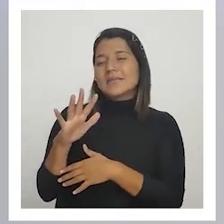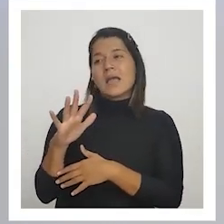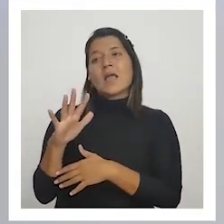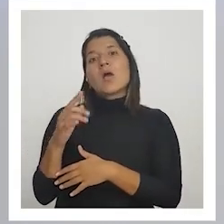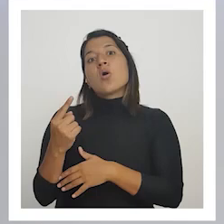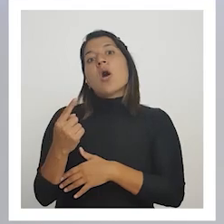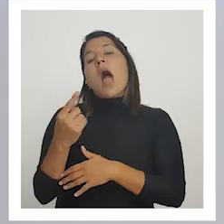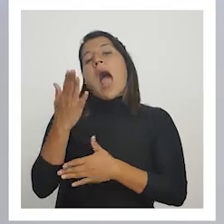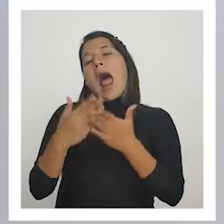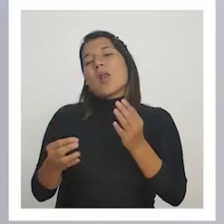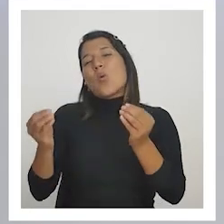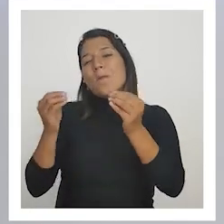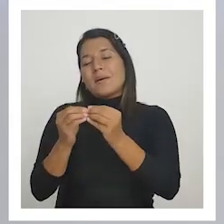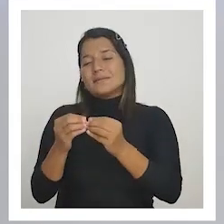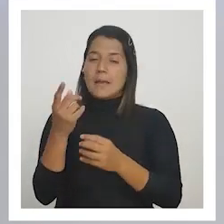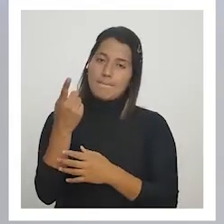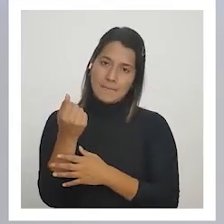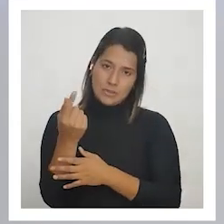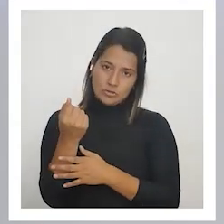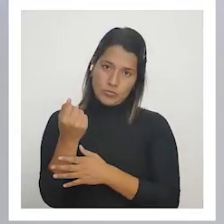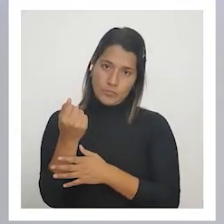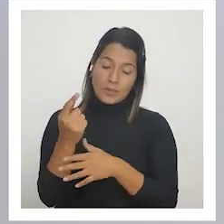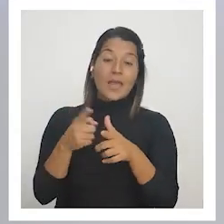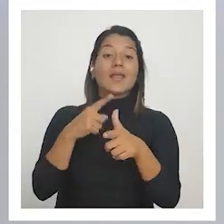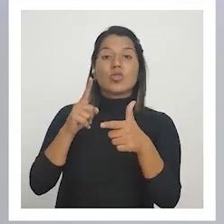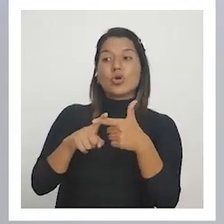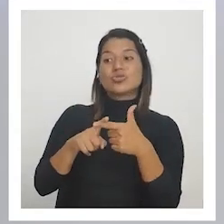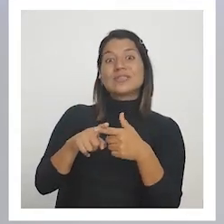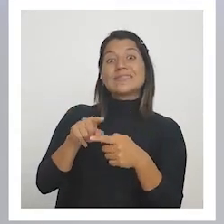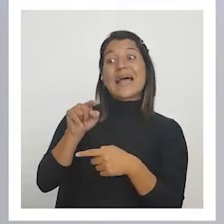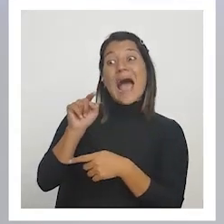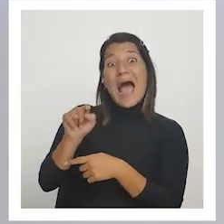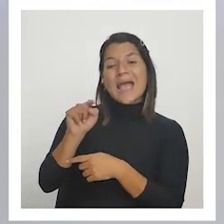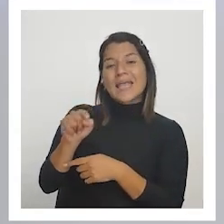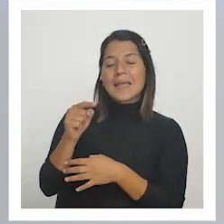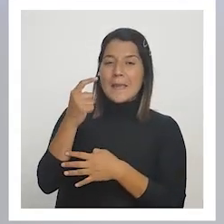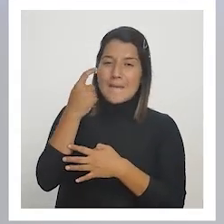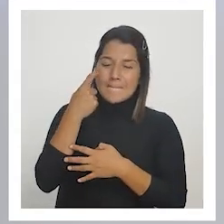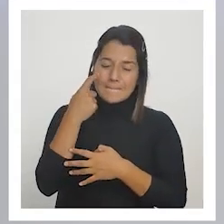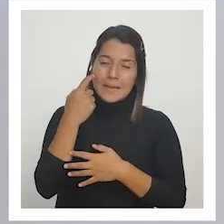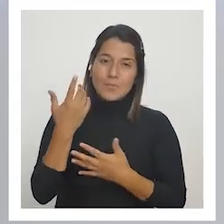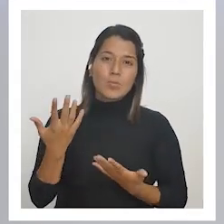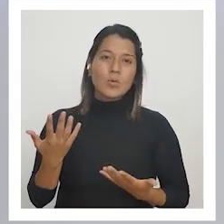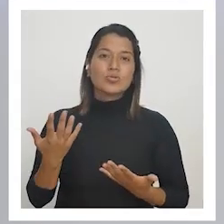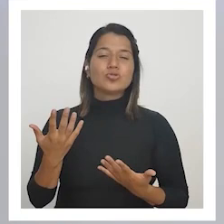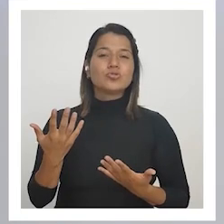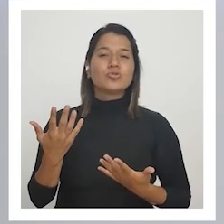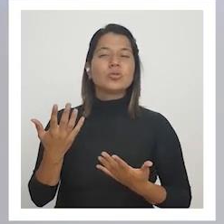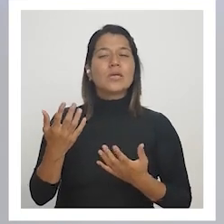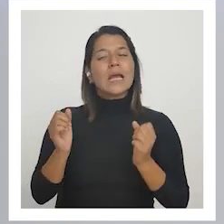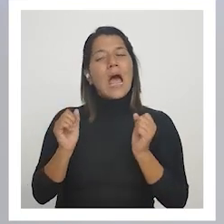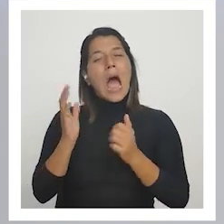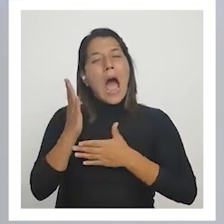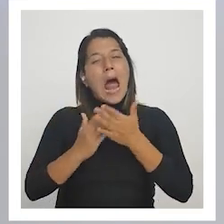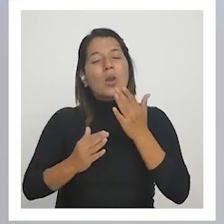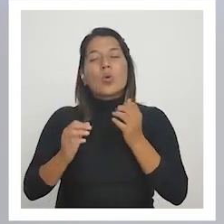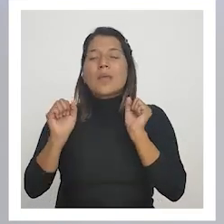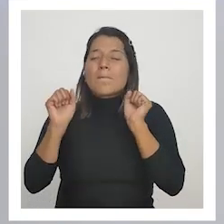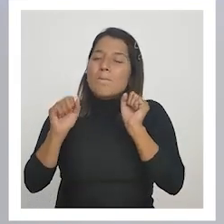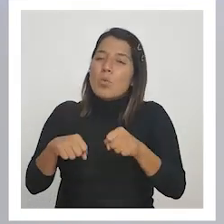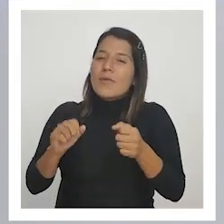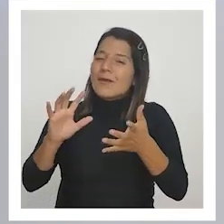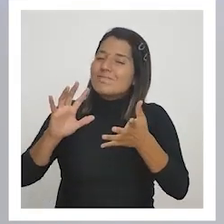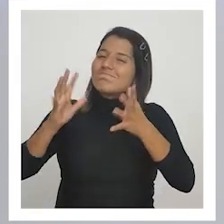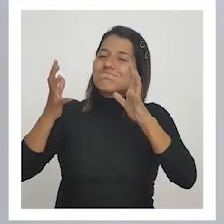factor precio. Y entonces ahí nos encontramos con un elemento que puede estar generando una distorsión, porque muchas veces